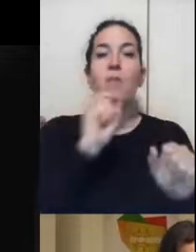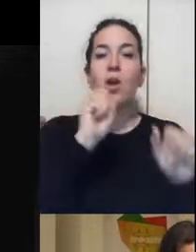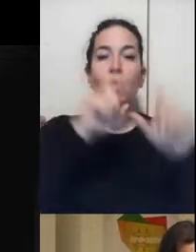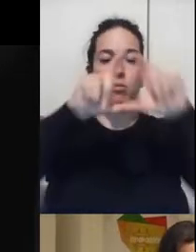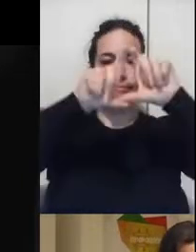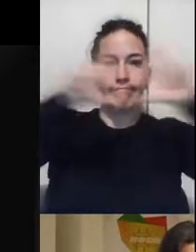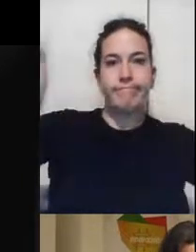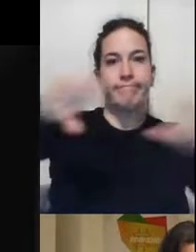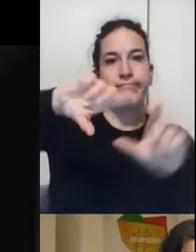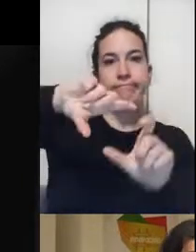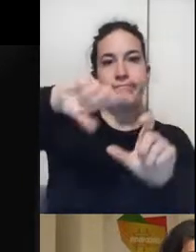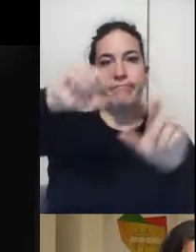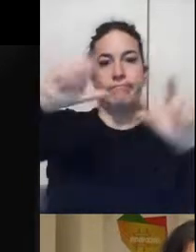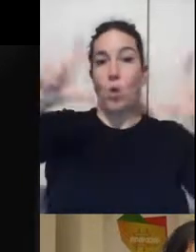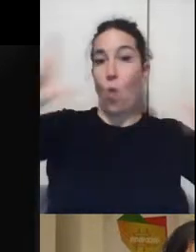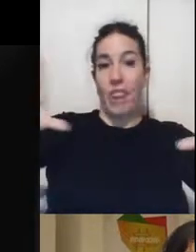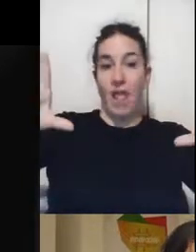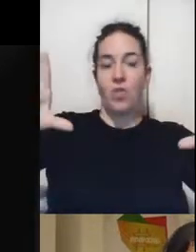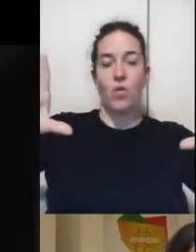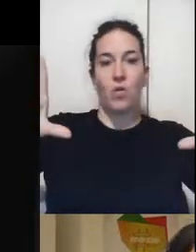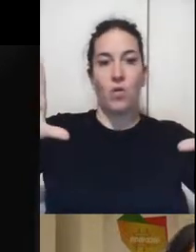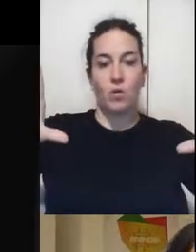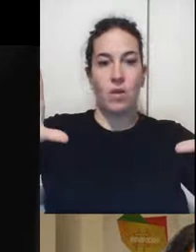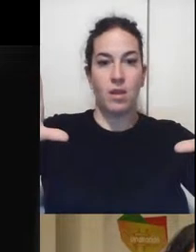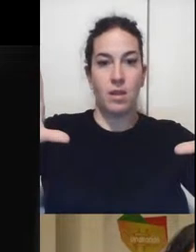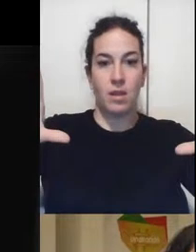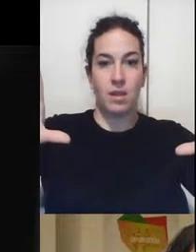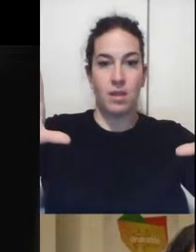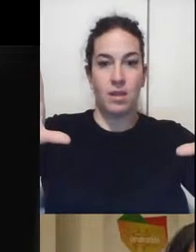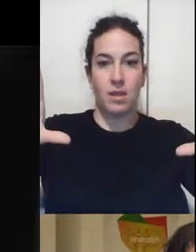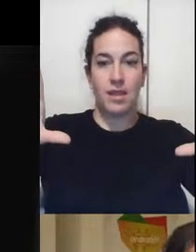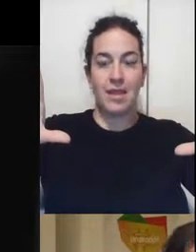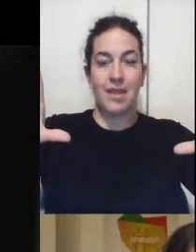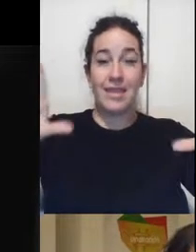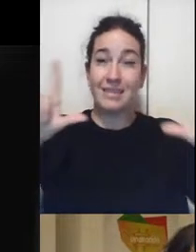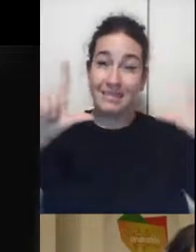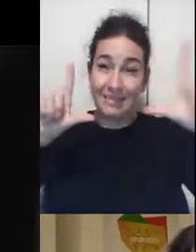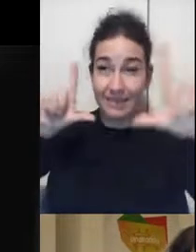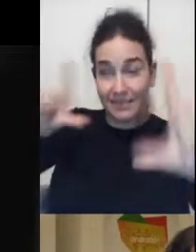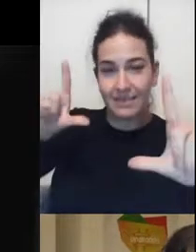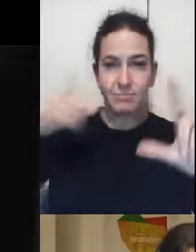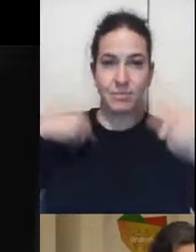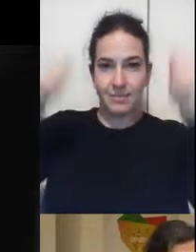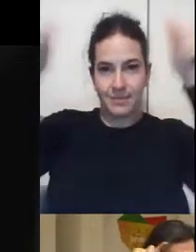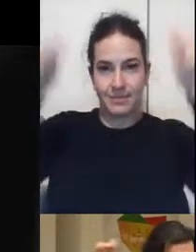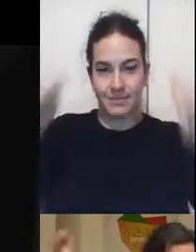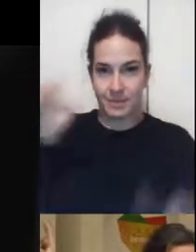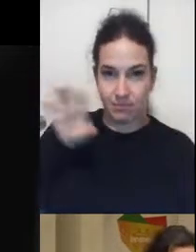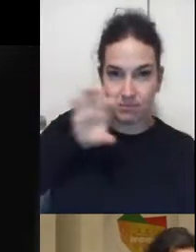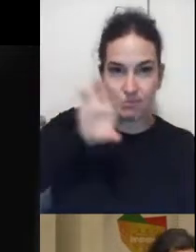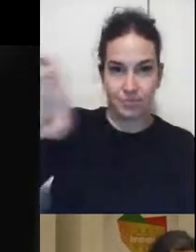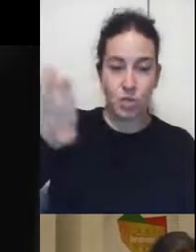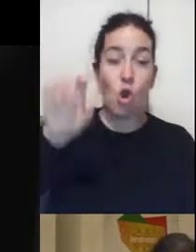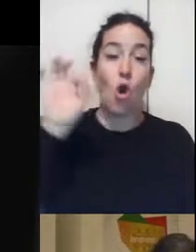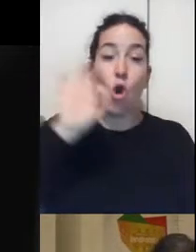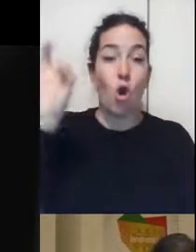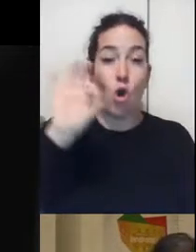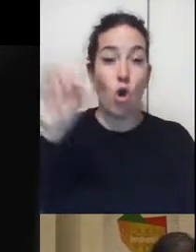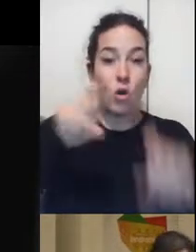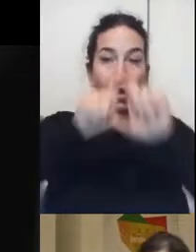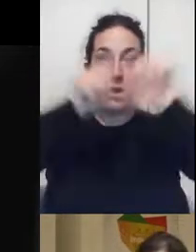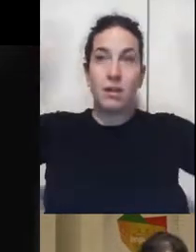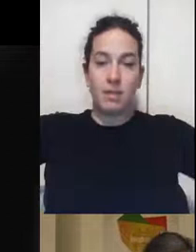un formato prácticamente cuadrado, implicando además o intentándolo dentro de carteles reales o a la marquesina grande del propio